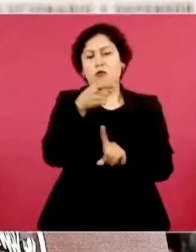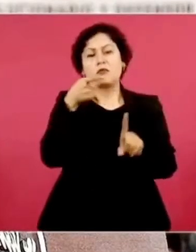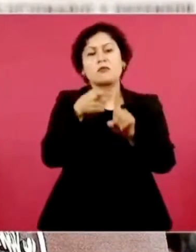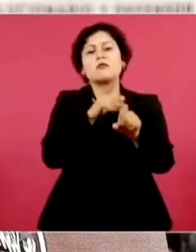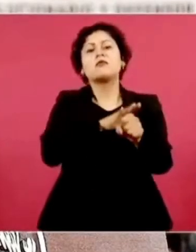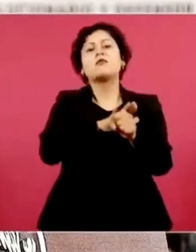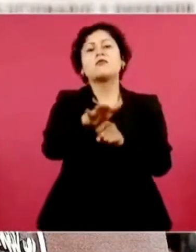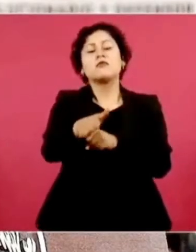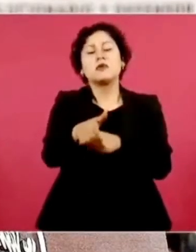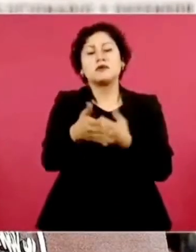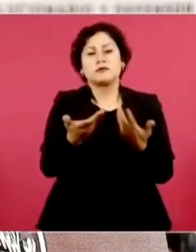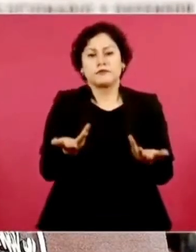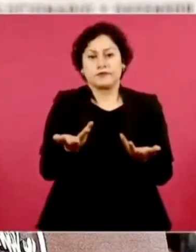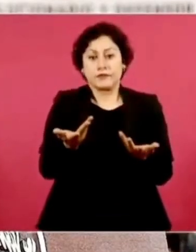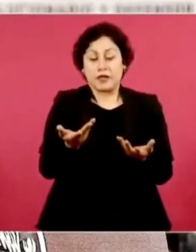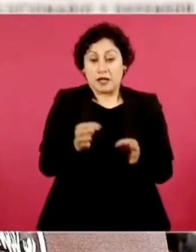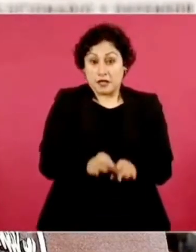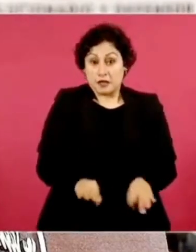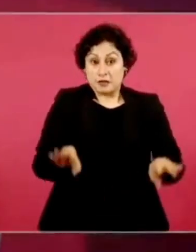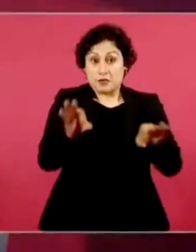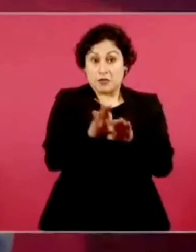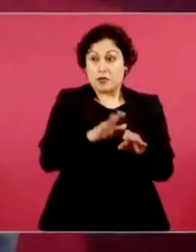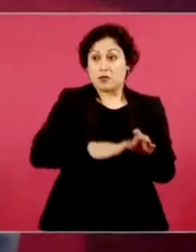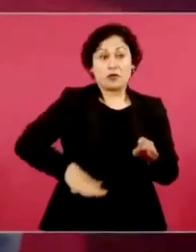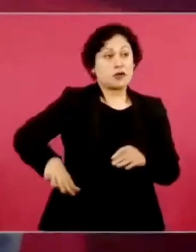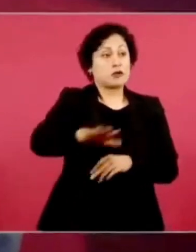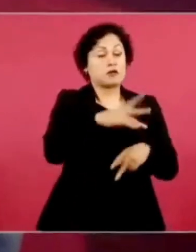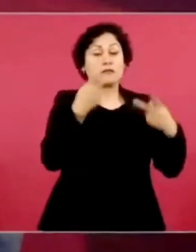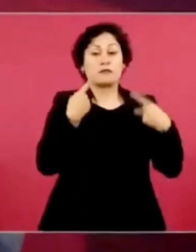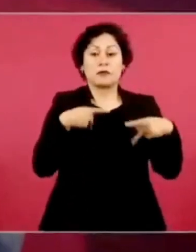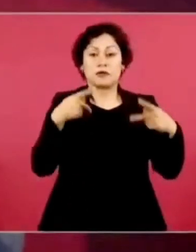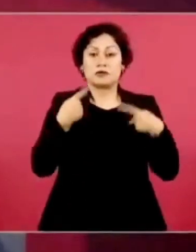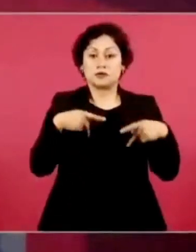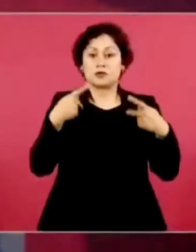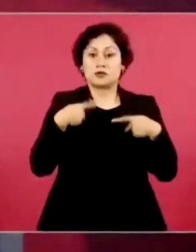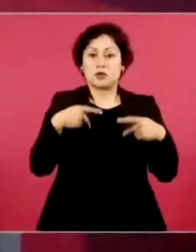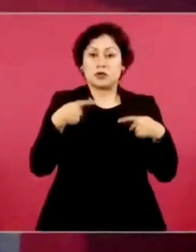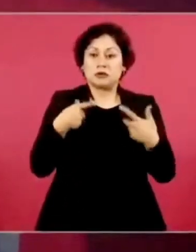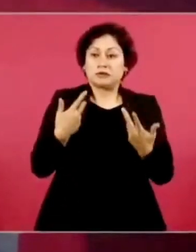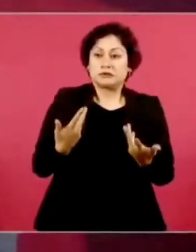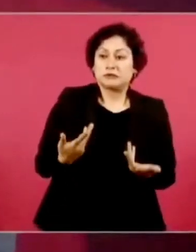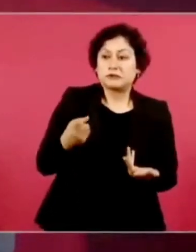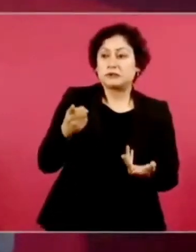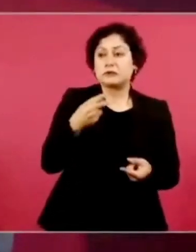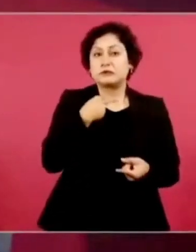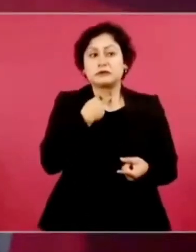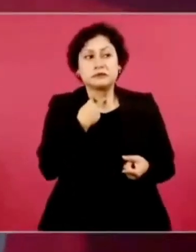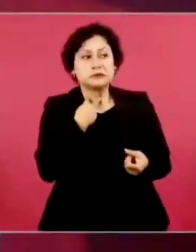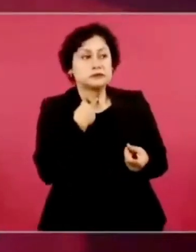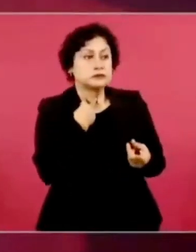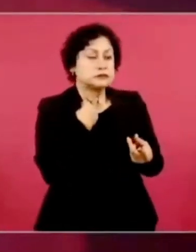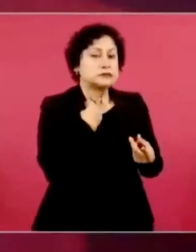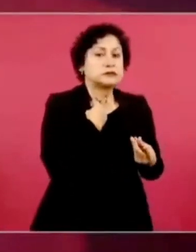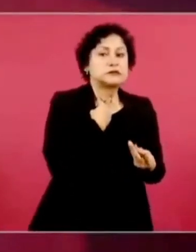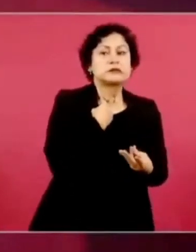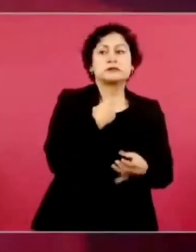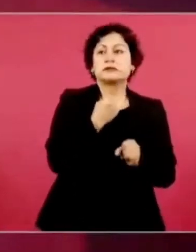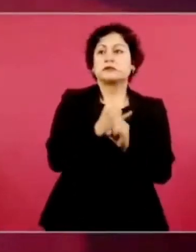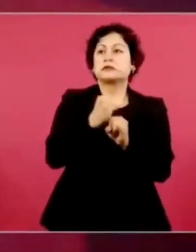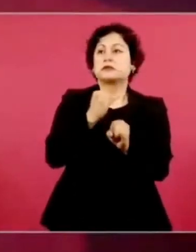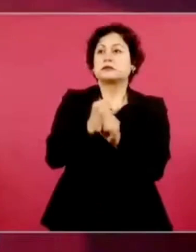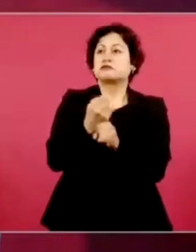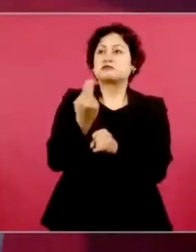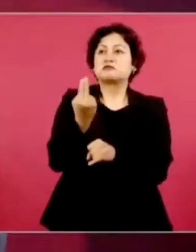parte importante de la población, por razones económicas, carezca de este instrumento fundamental para la